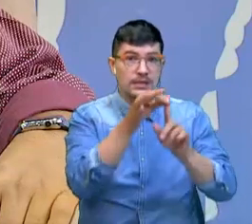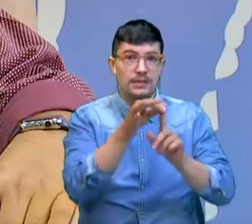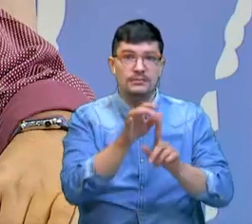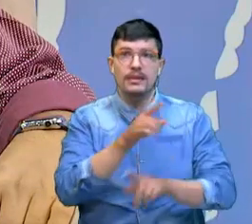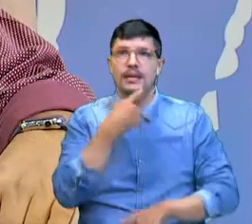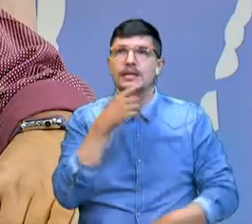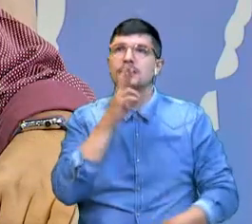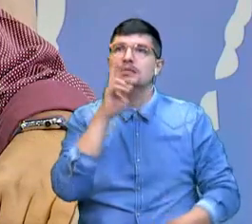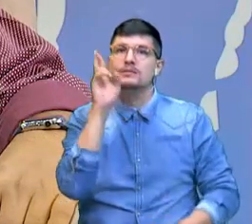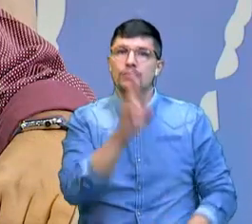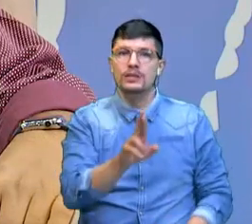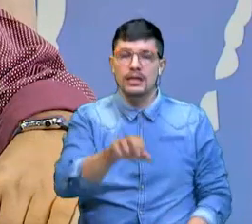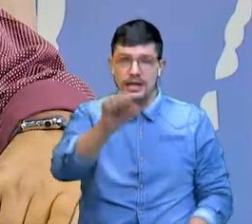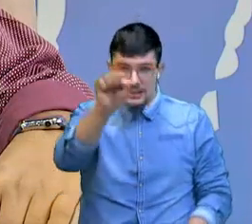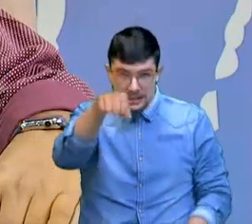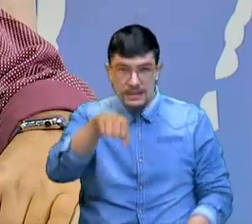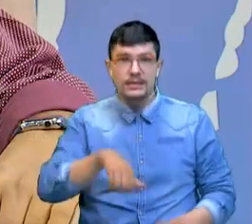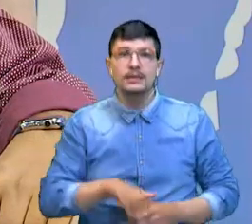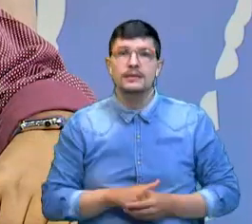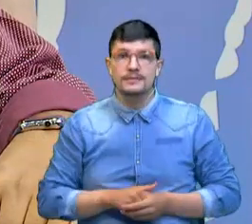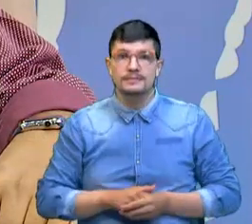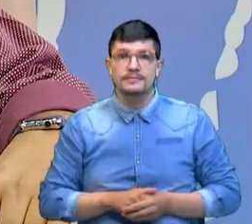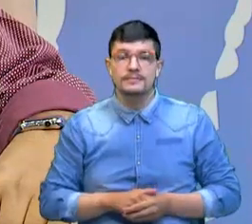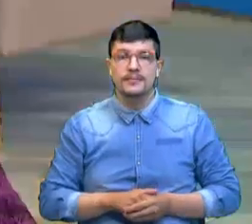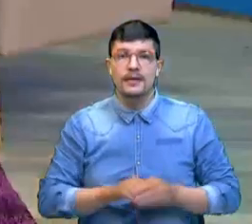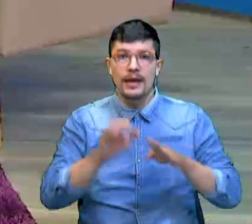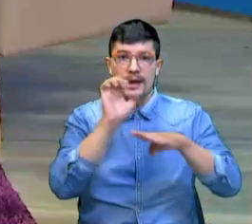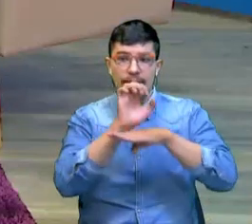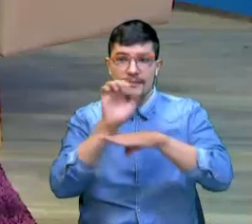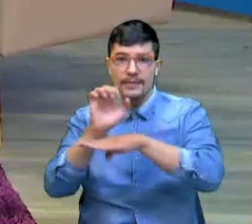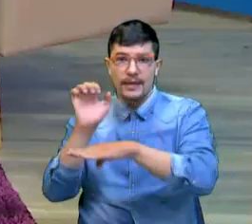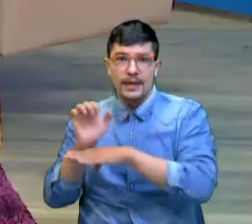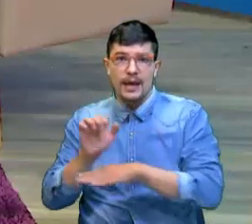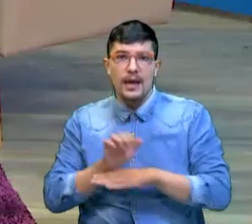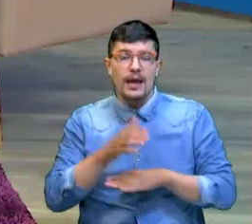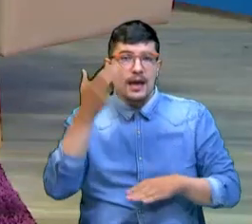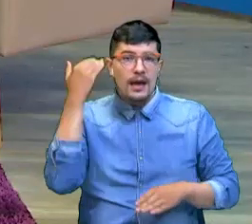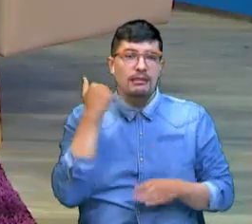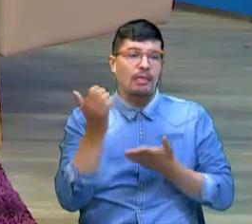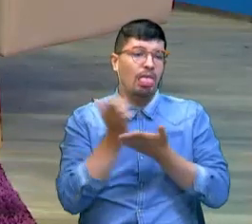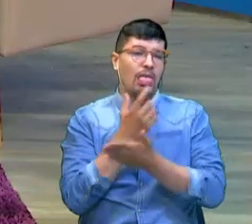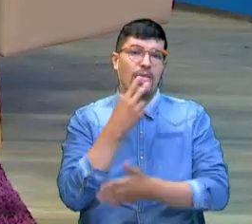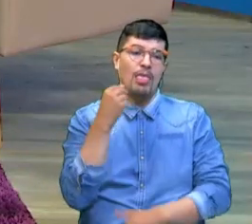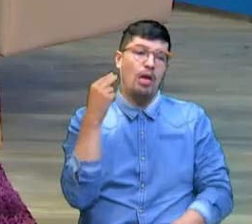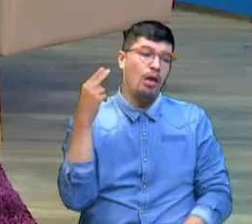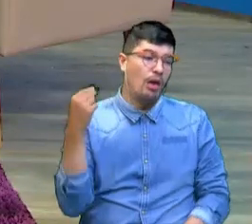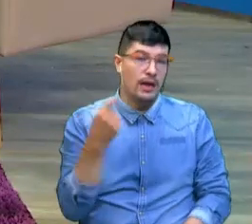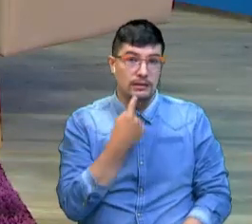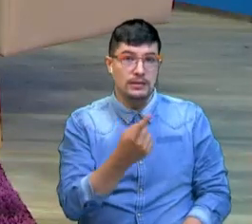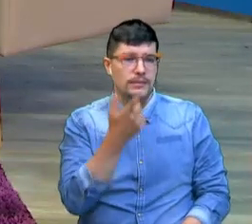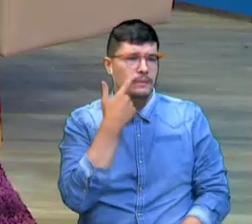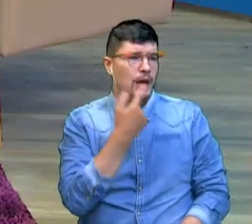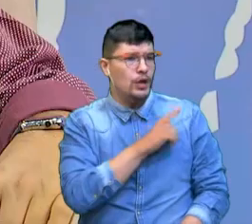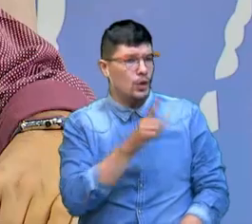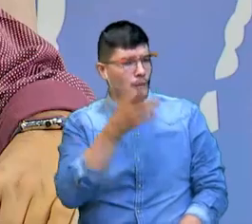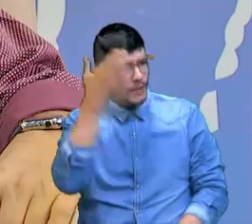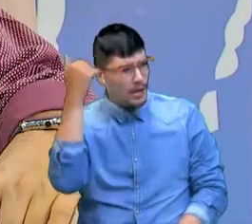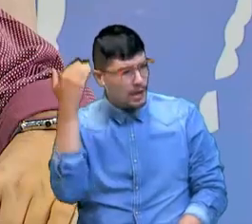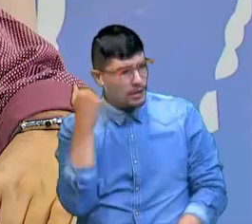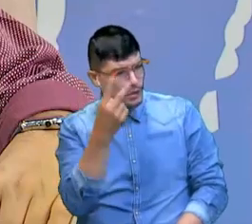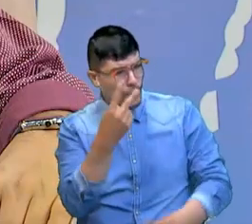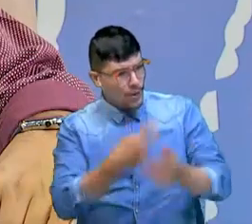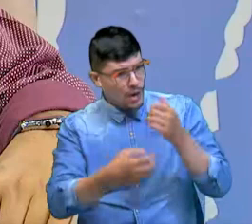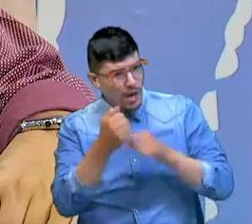La respuesta es sí. Las entidades son a negar con el argumento, le dicen al padre, no, pero es que venga, usted